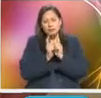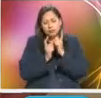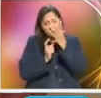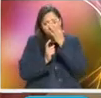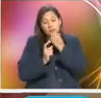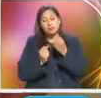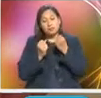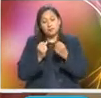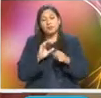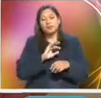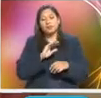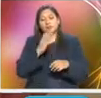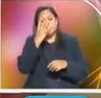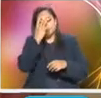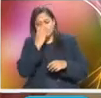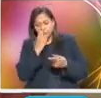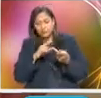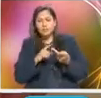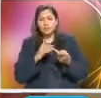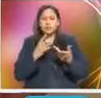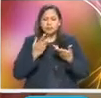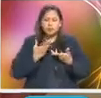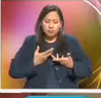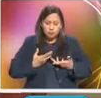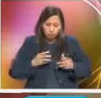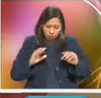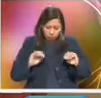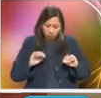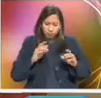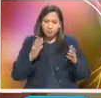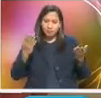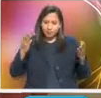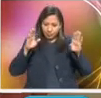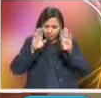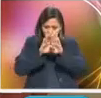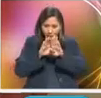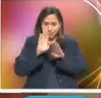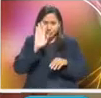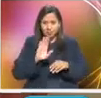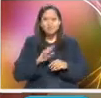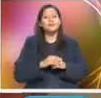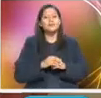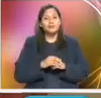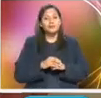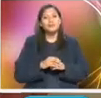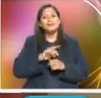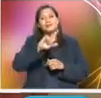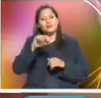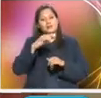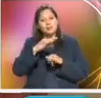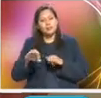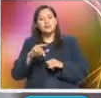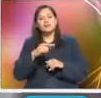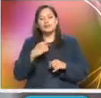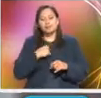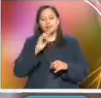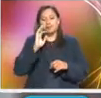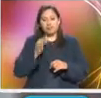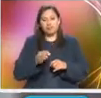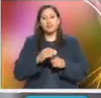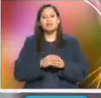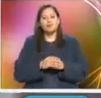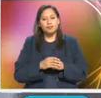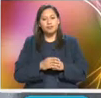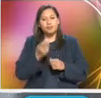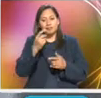depresión, en donde están tristes, en donde están ensimismados, en donde se encierran, ¿no? Y finalmente viene la parte de la aceptación.